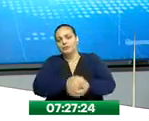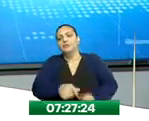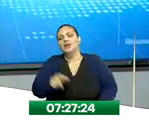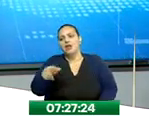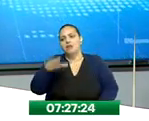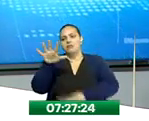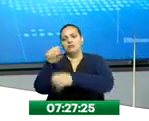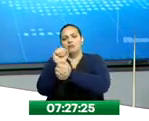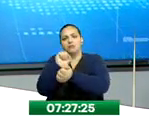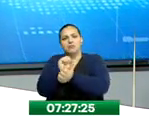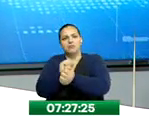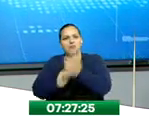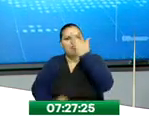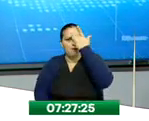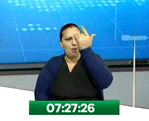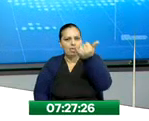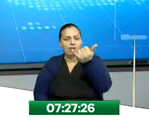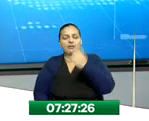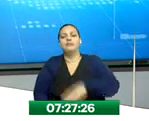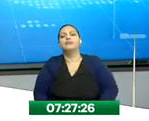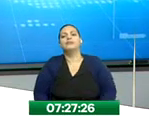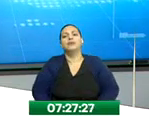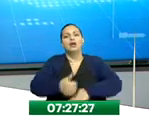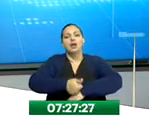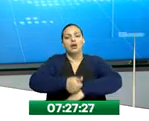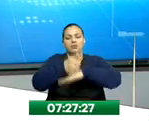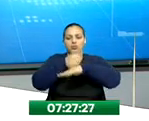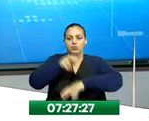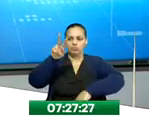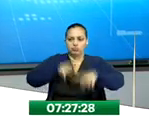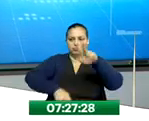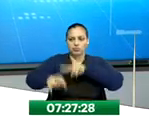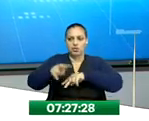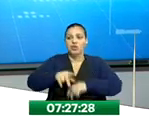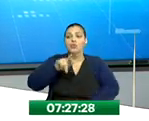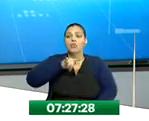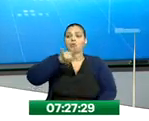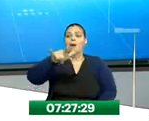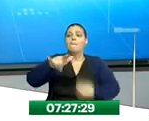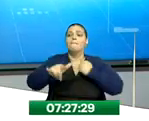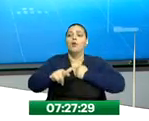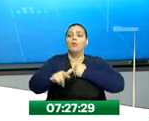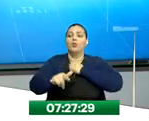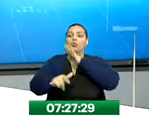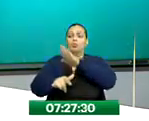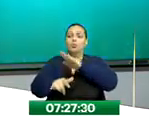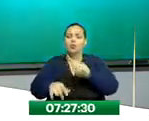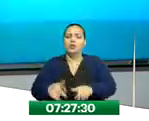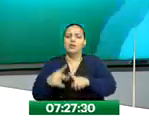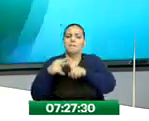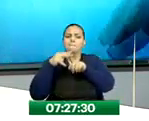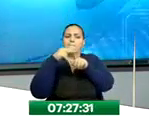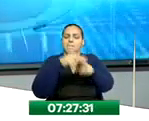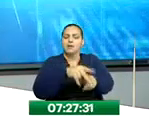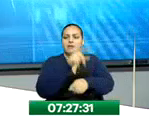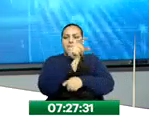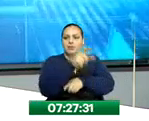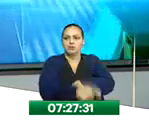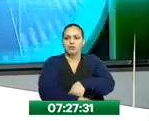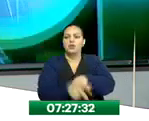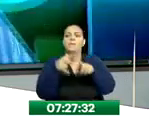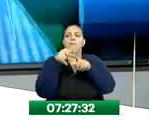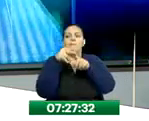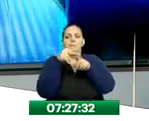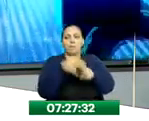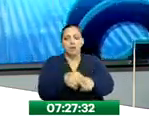martes en un operativo policial en la vía a la costa por la investigación que se realiza por el supuesto delito de fraude